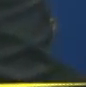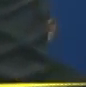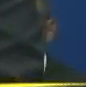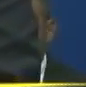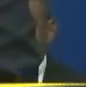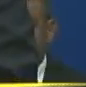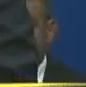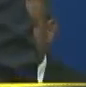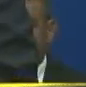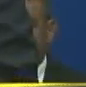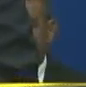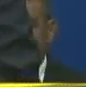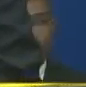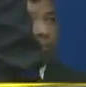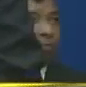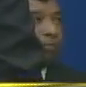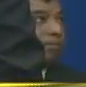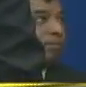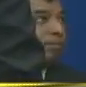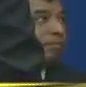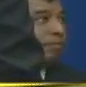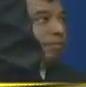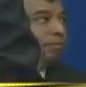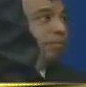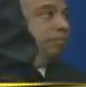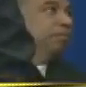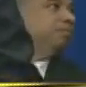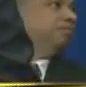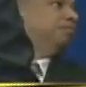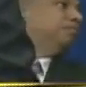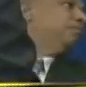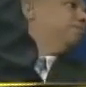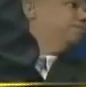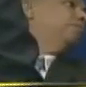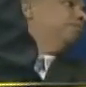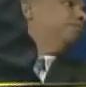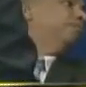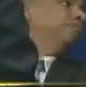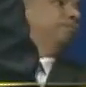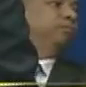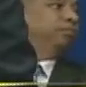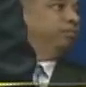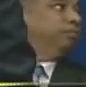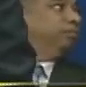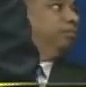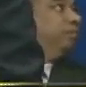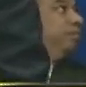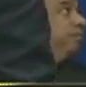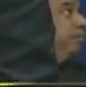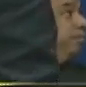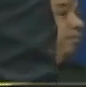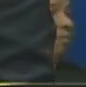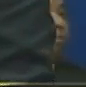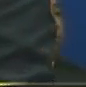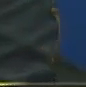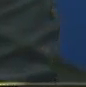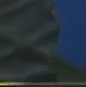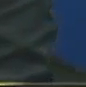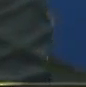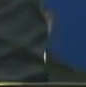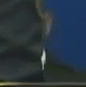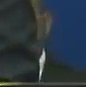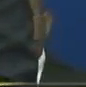República de Turquía, honorable delegación del gobierno de la República de Turquía, distinguidas personalidades y representantes